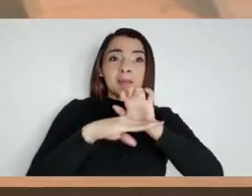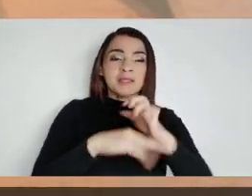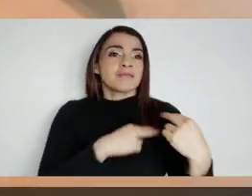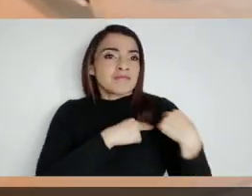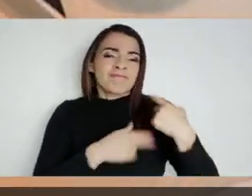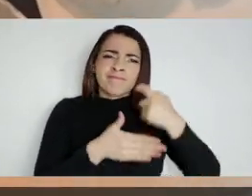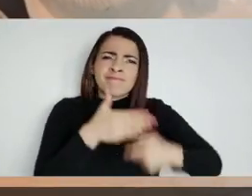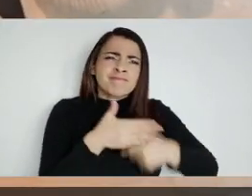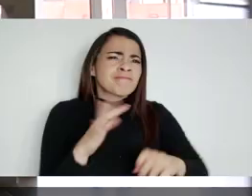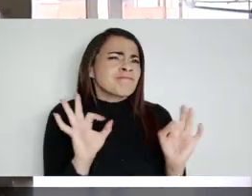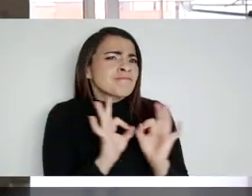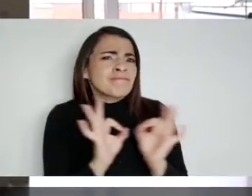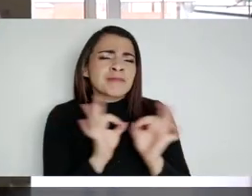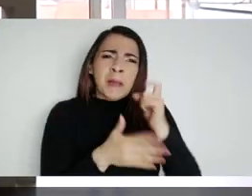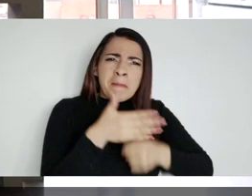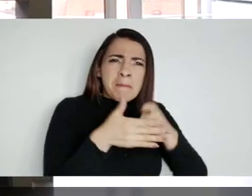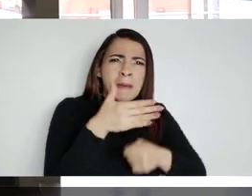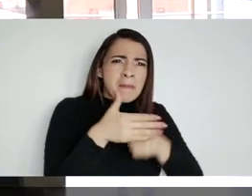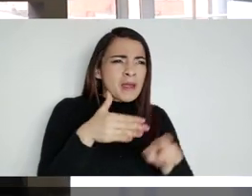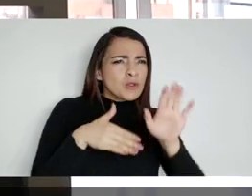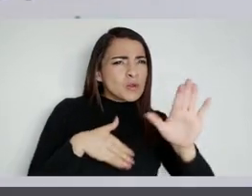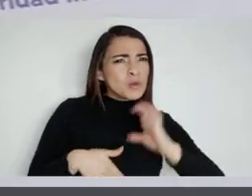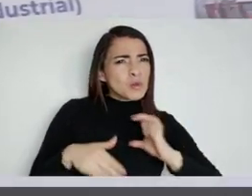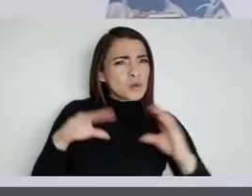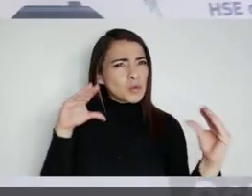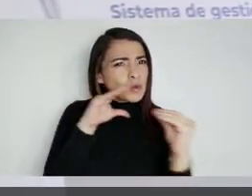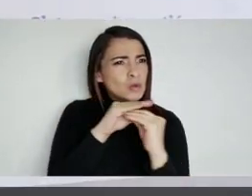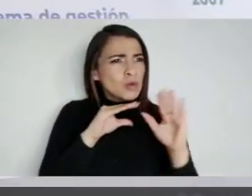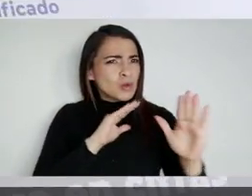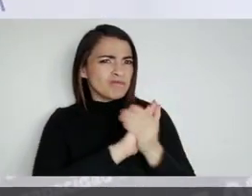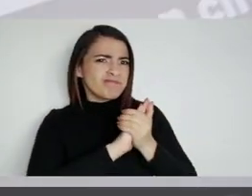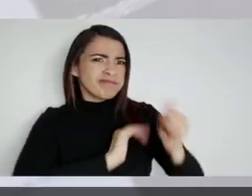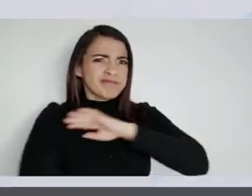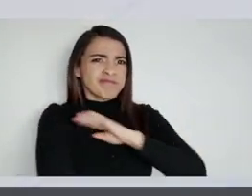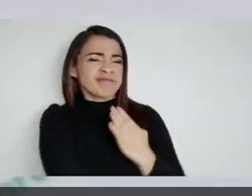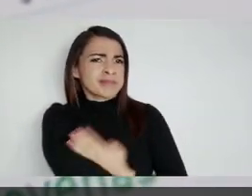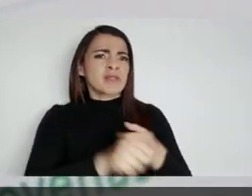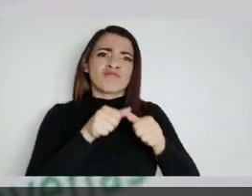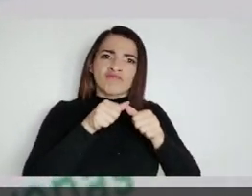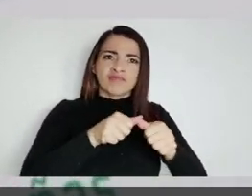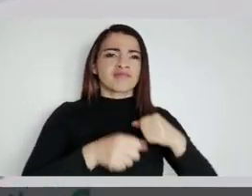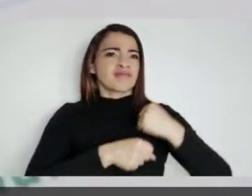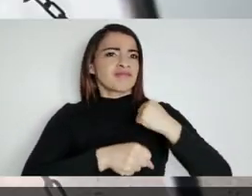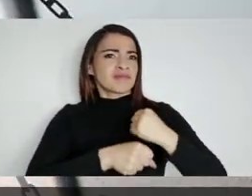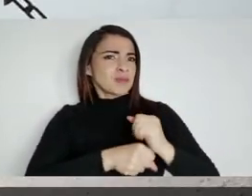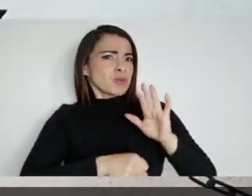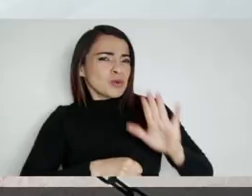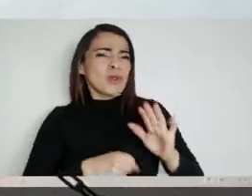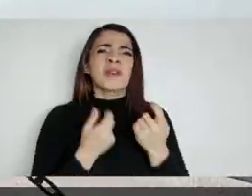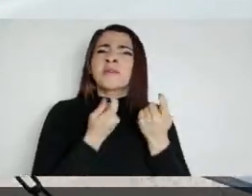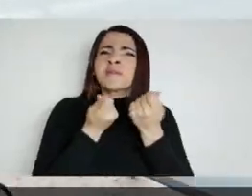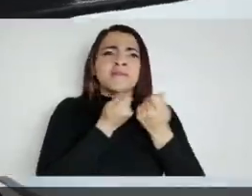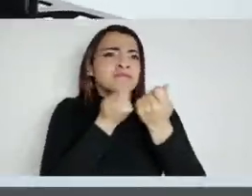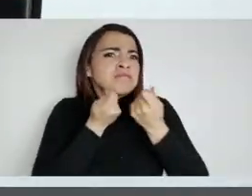muy pequeños, ajustes sensibles, que ayudan, de acuerdo a las características de cada uno, a potenciar su capacidad y a mantener su puesto de trabajo. Estos